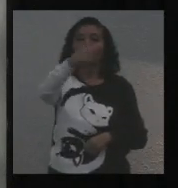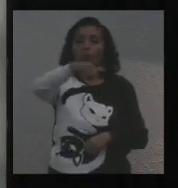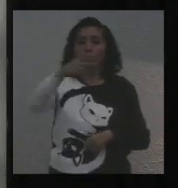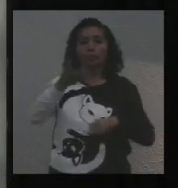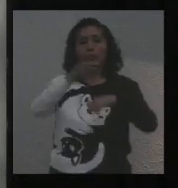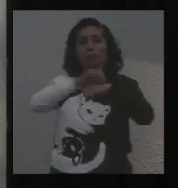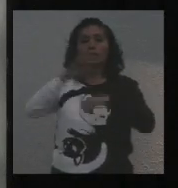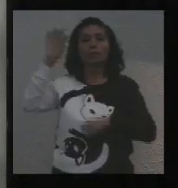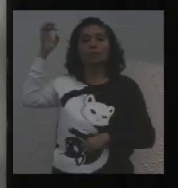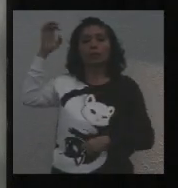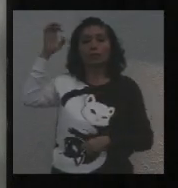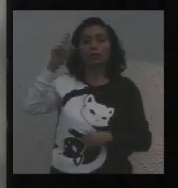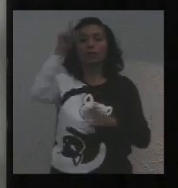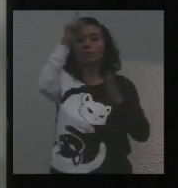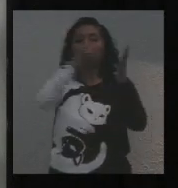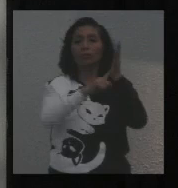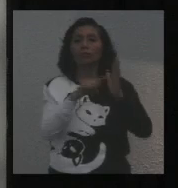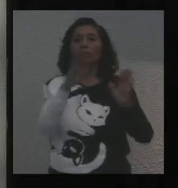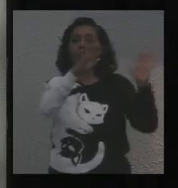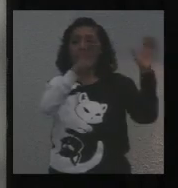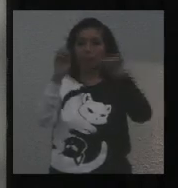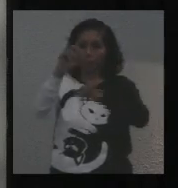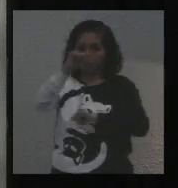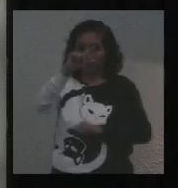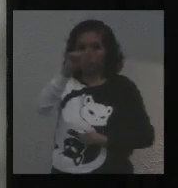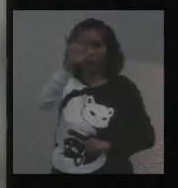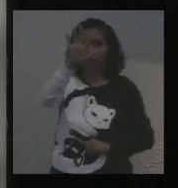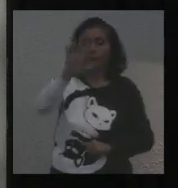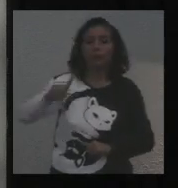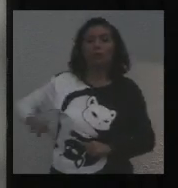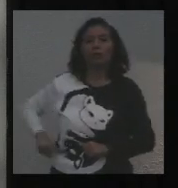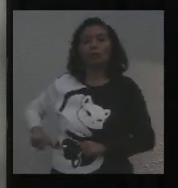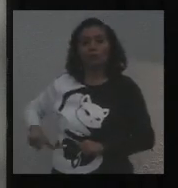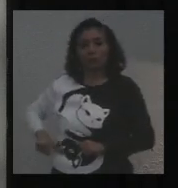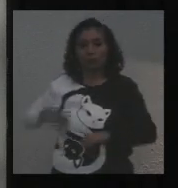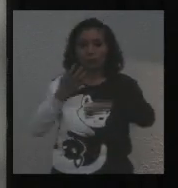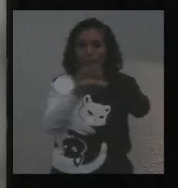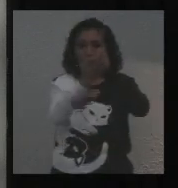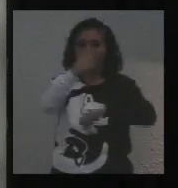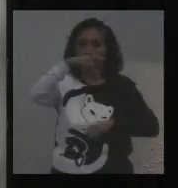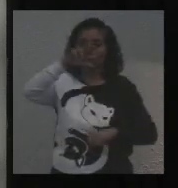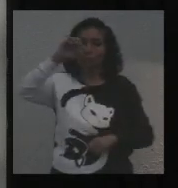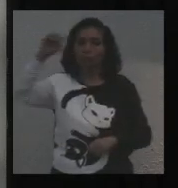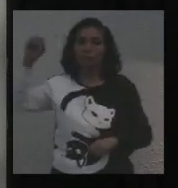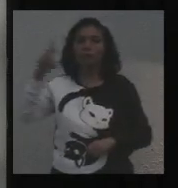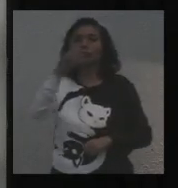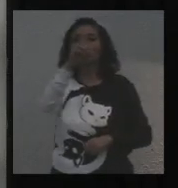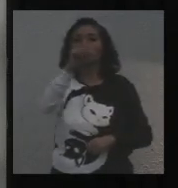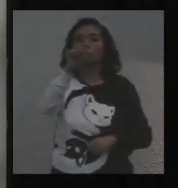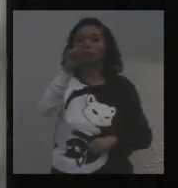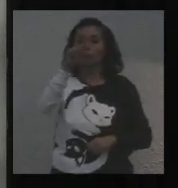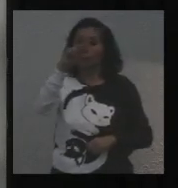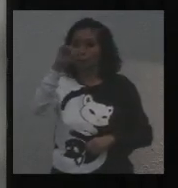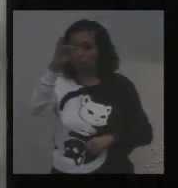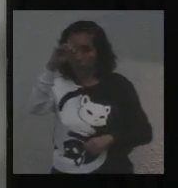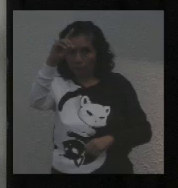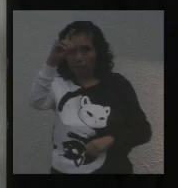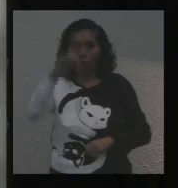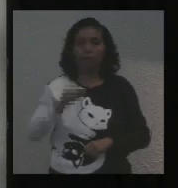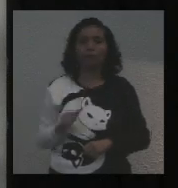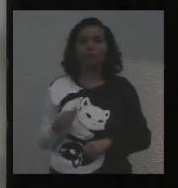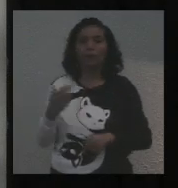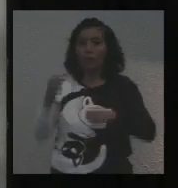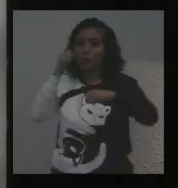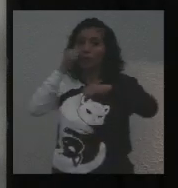del mes de enero de 1975. El gobernador provisional del Estado de Quintana Roo, David Gustavo Gutiérrez Ruiz,